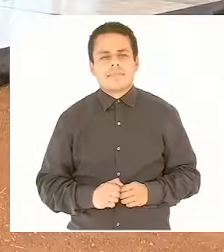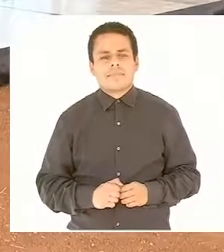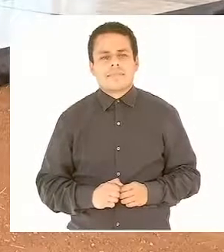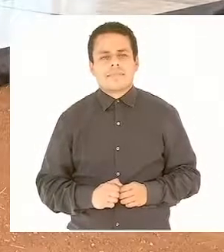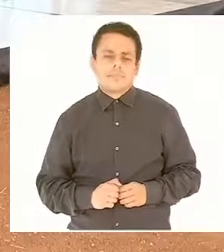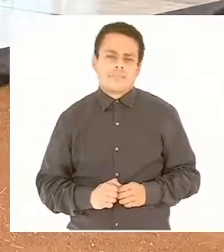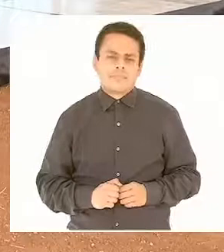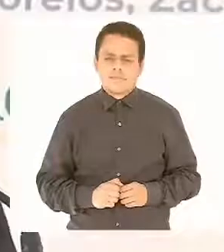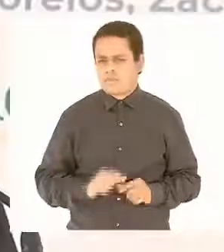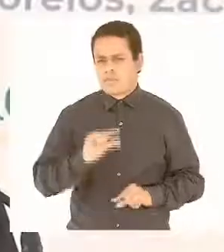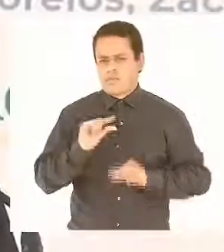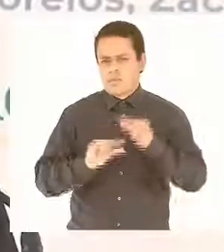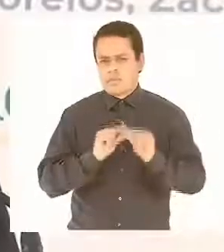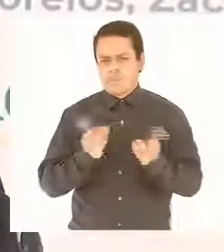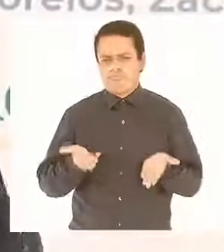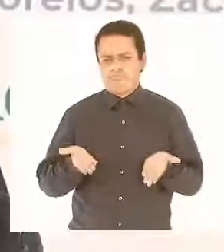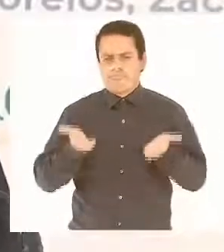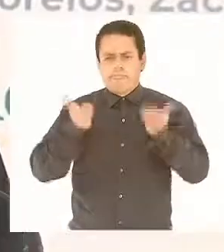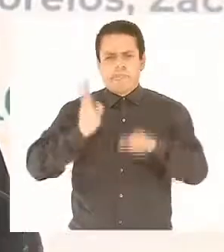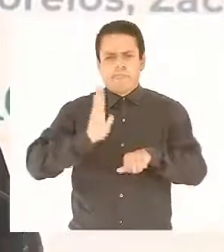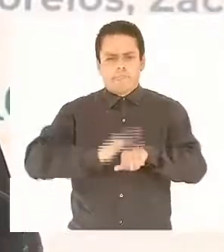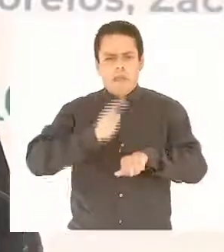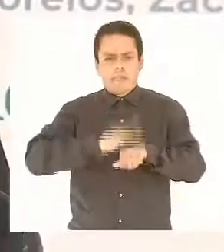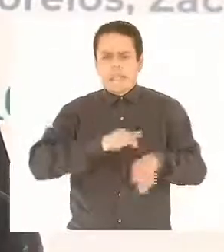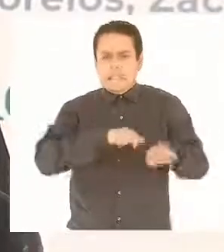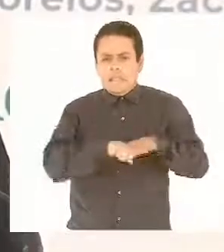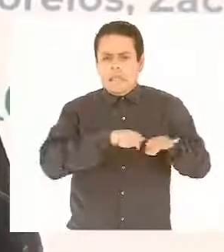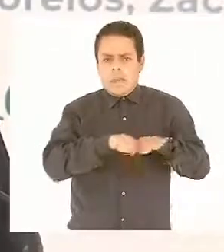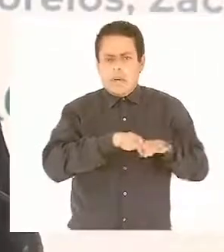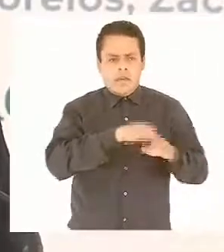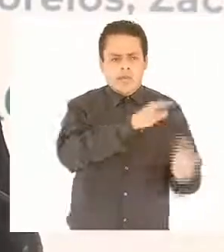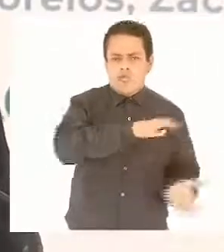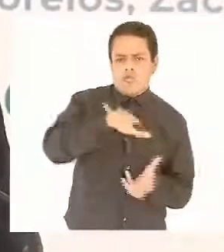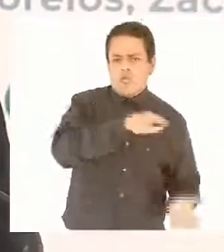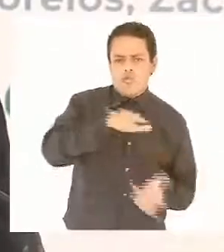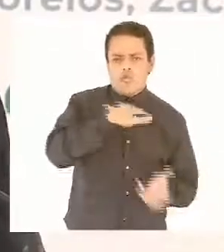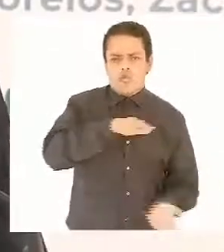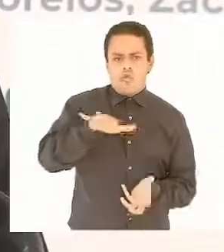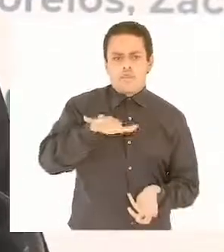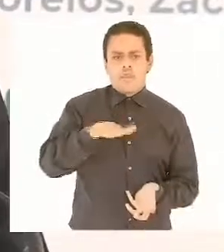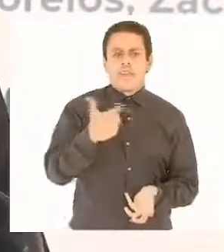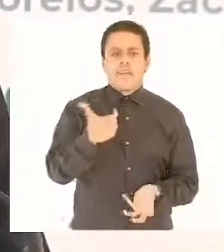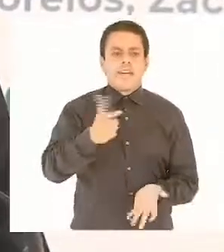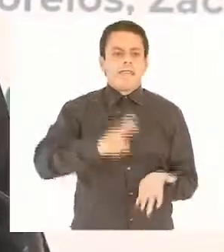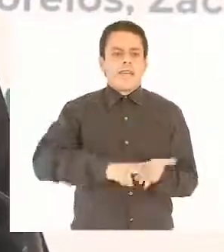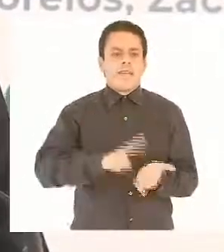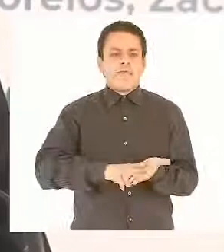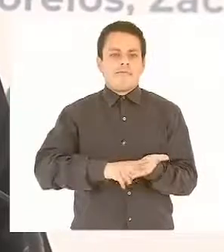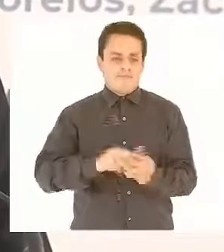Se ha incrementado la producción y desde luego que han mejorado los precios.